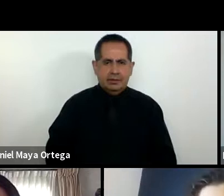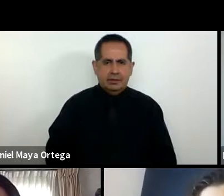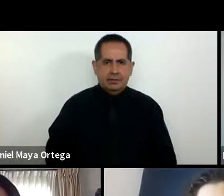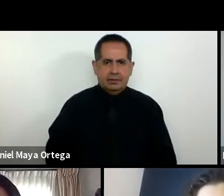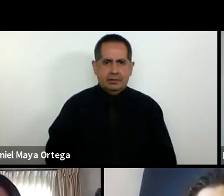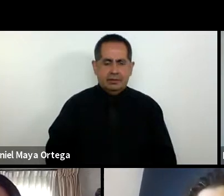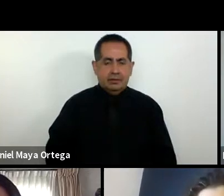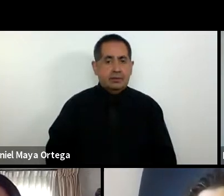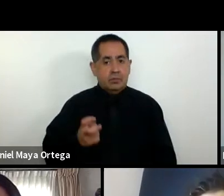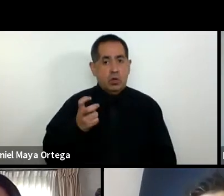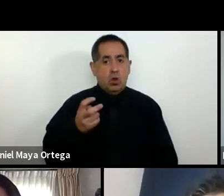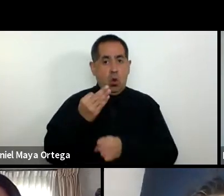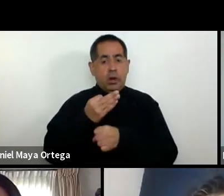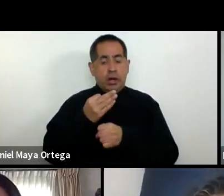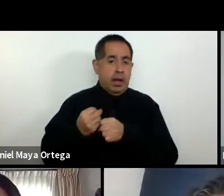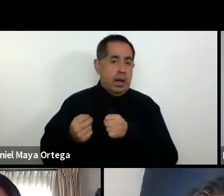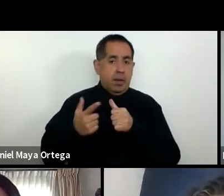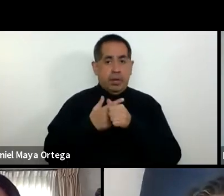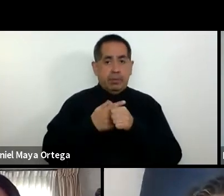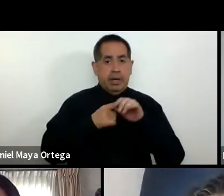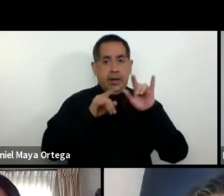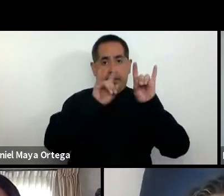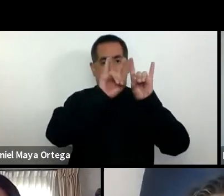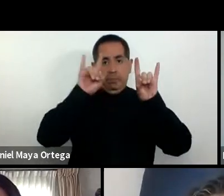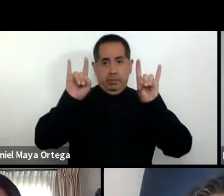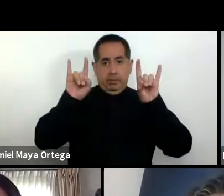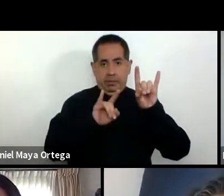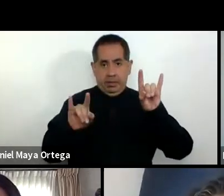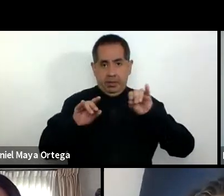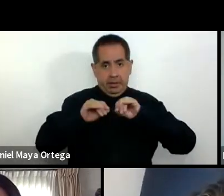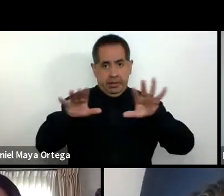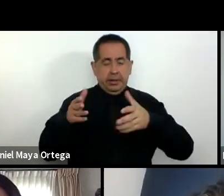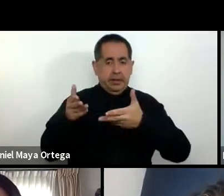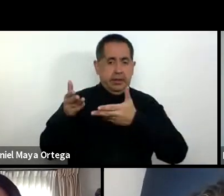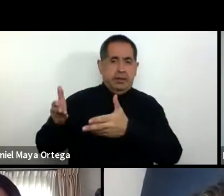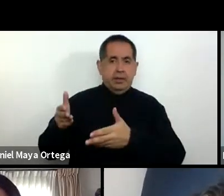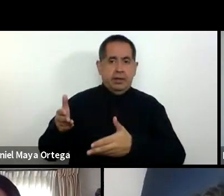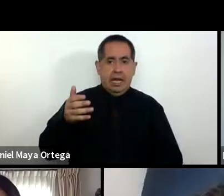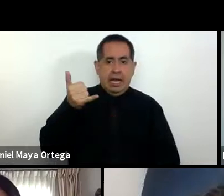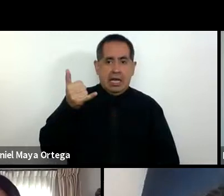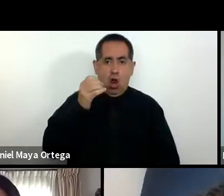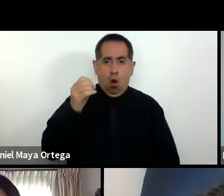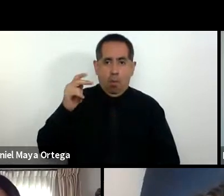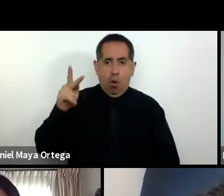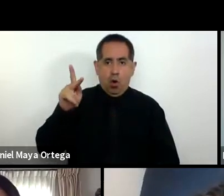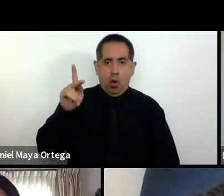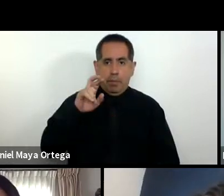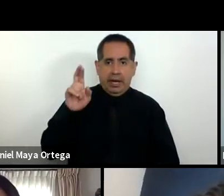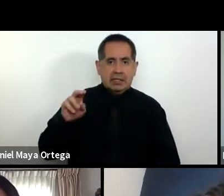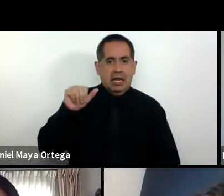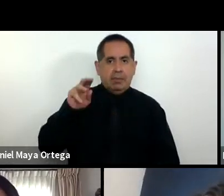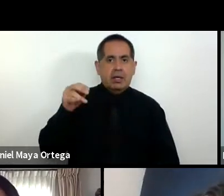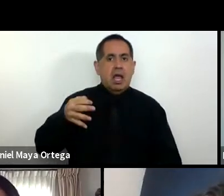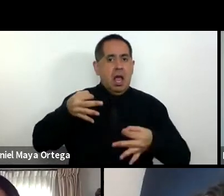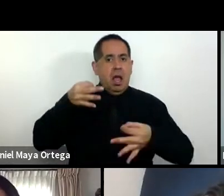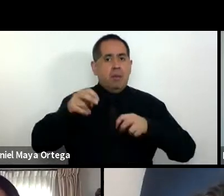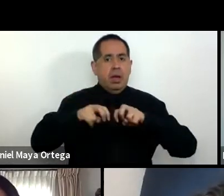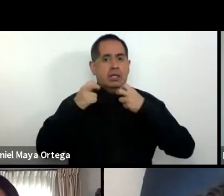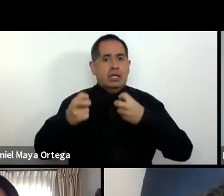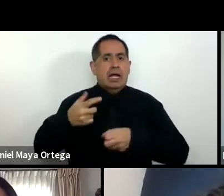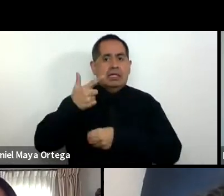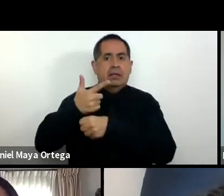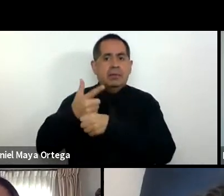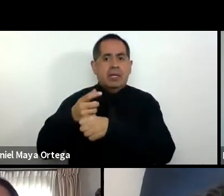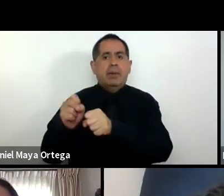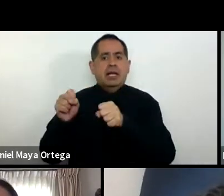Para ello, en esta primera mesa contamos con la presencia del maestro Yaupol Pérez Amaya, magistrado por Ministerio de Ley de la Séptima Sala